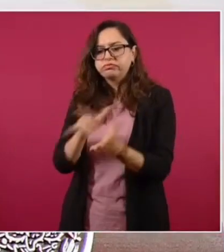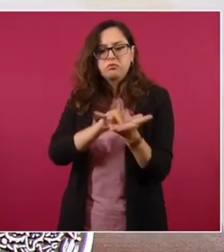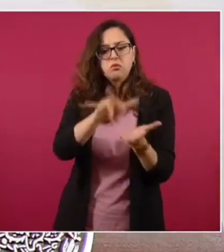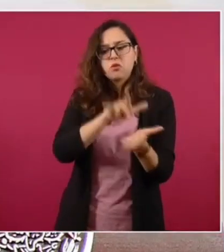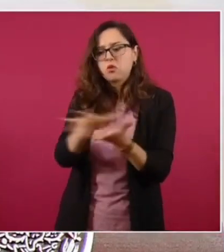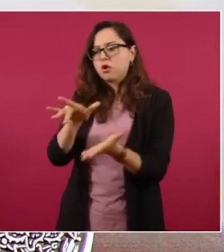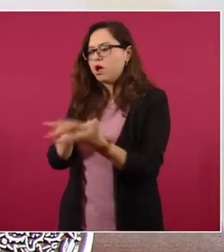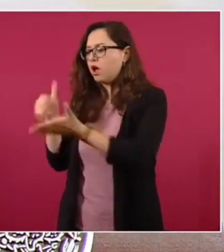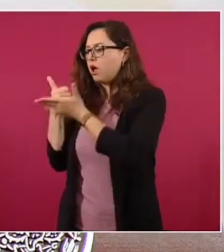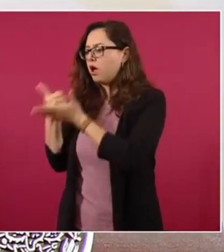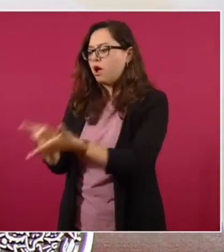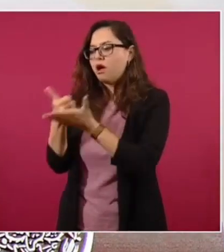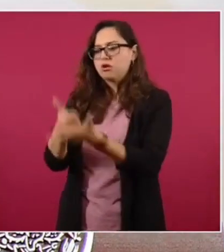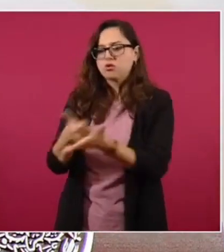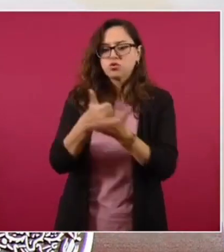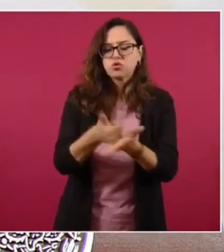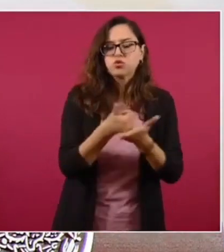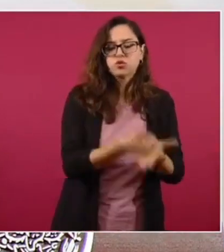no queremos